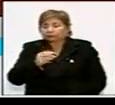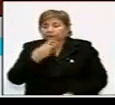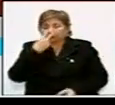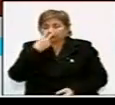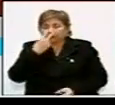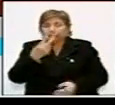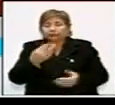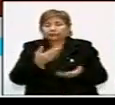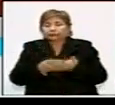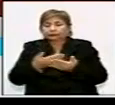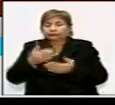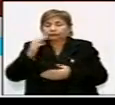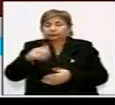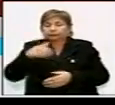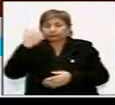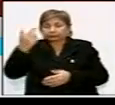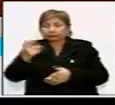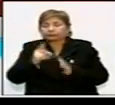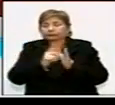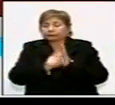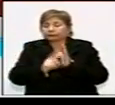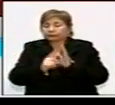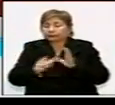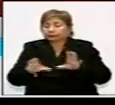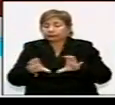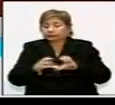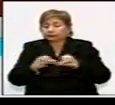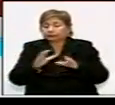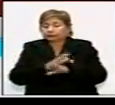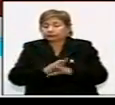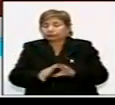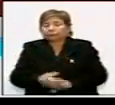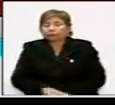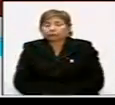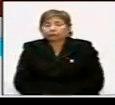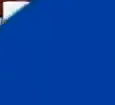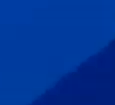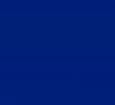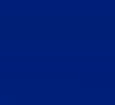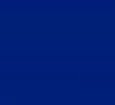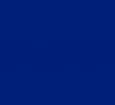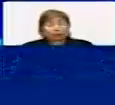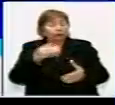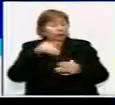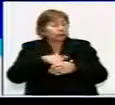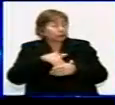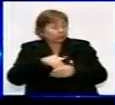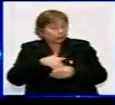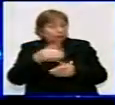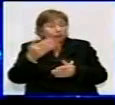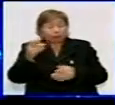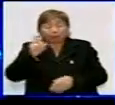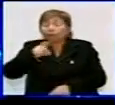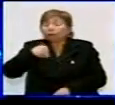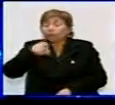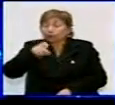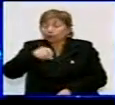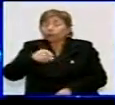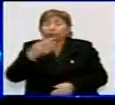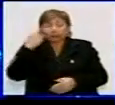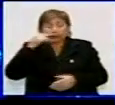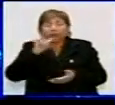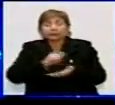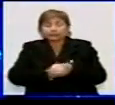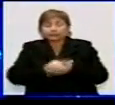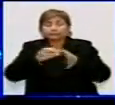a ver en la próxima legislatura ha llegado no al tope de los retos necesarios para que